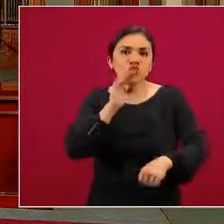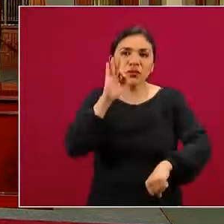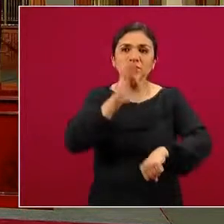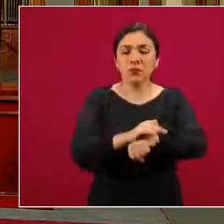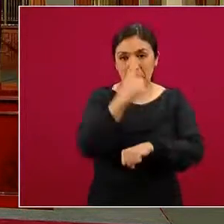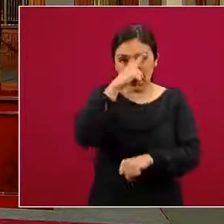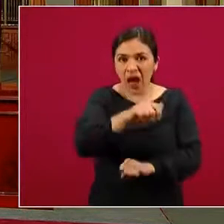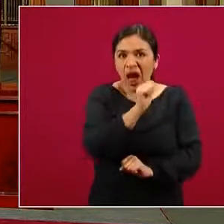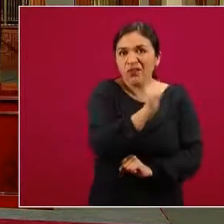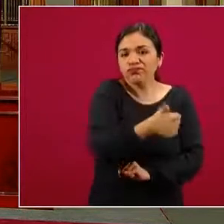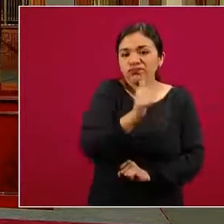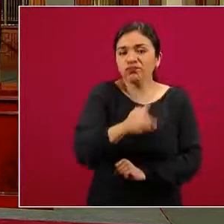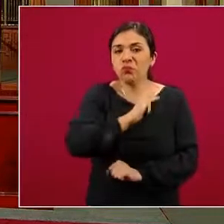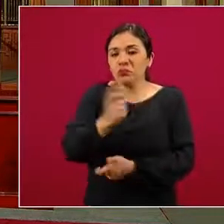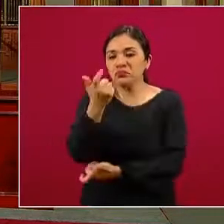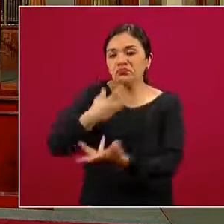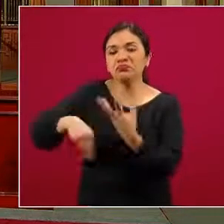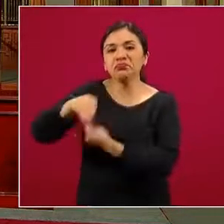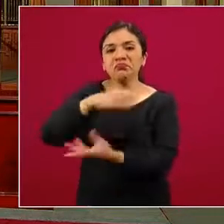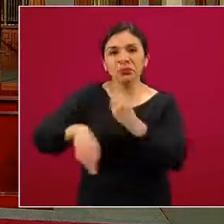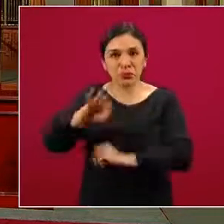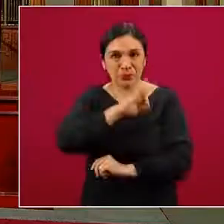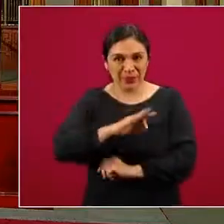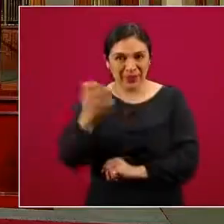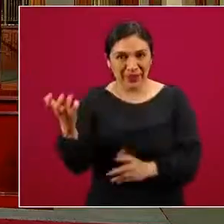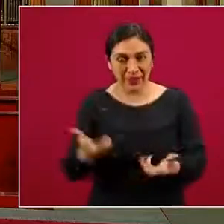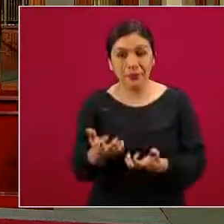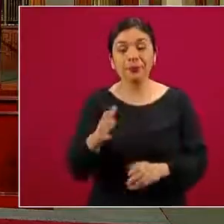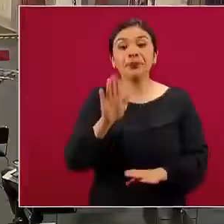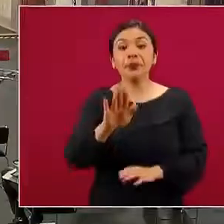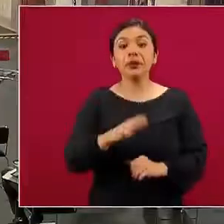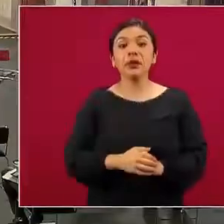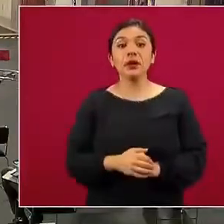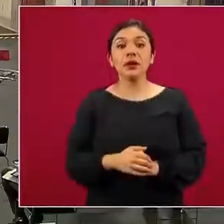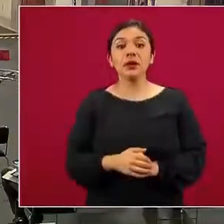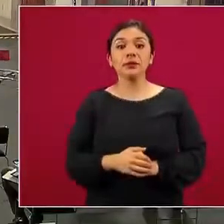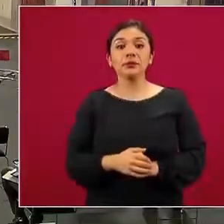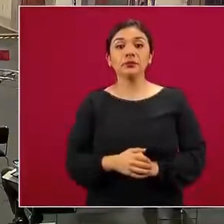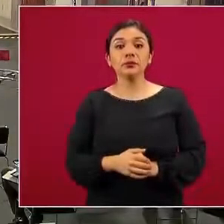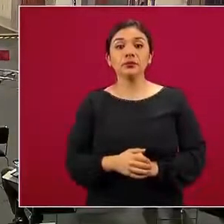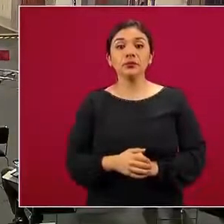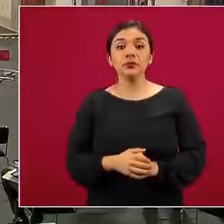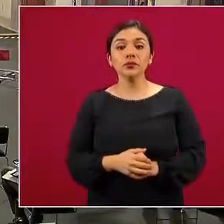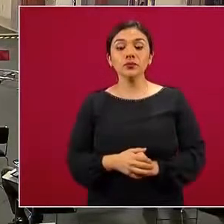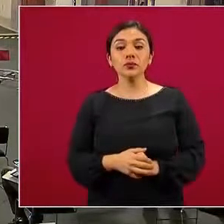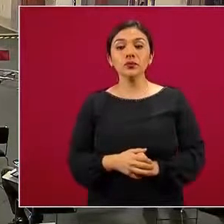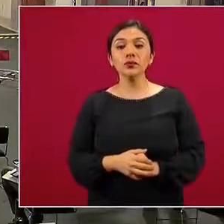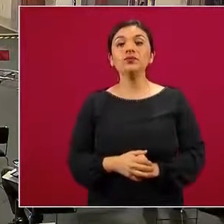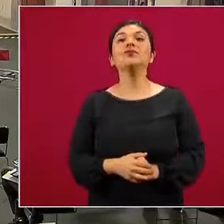autonomía económica de las mujeres, precisamente. Antes de aterrizar en Mujer Exporta MX, doctora,